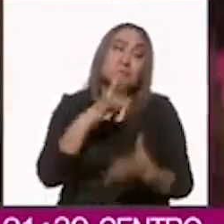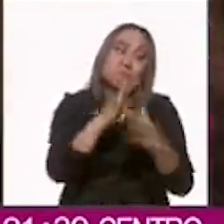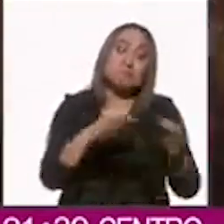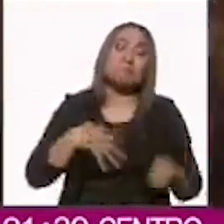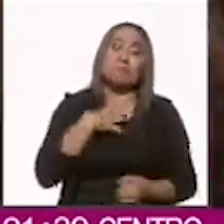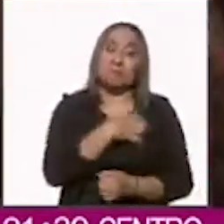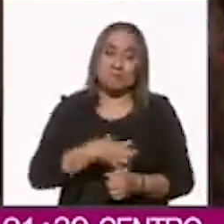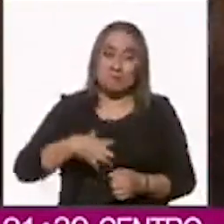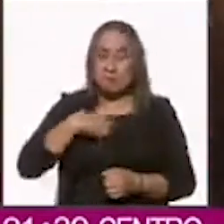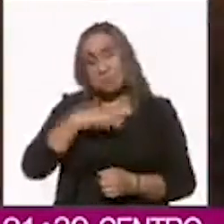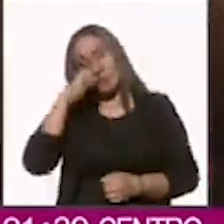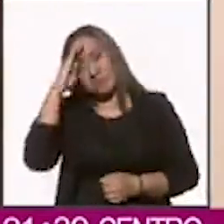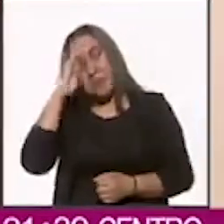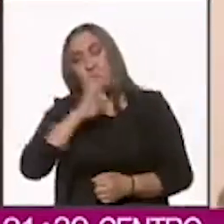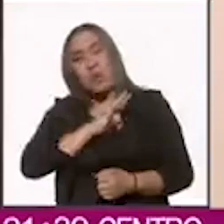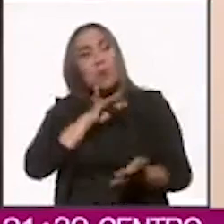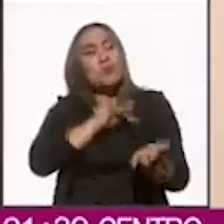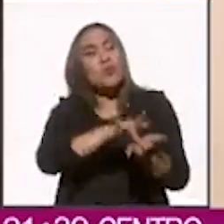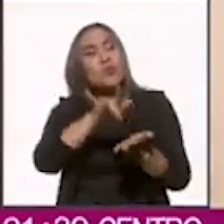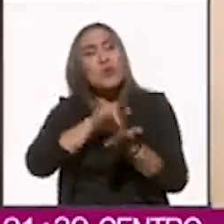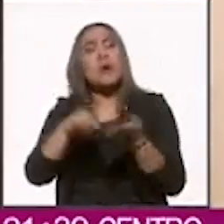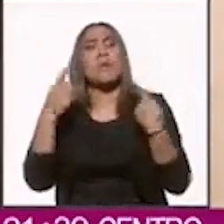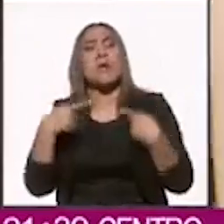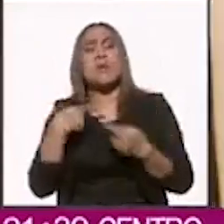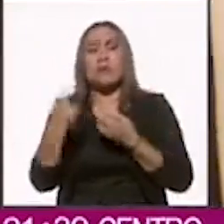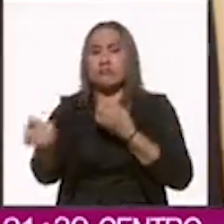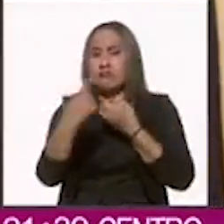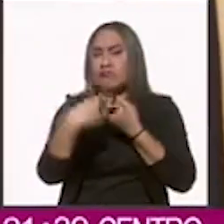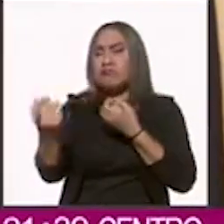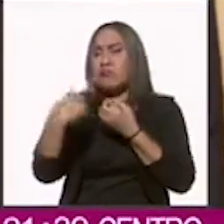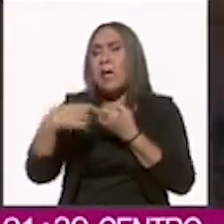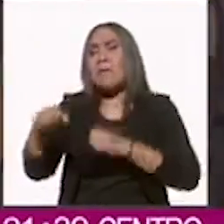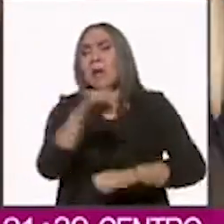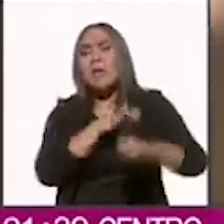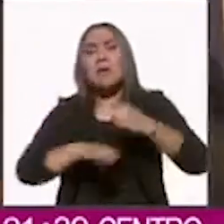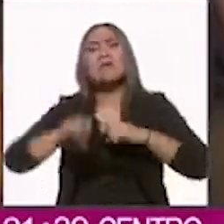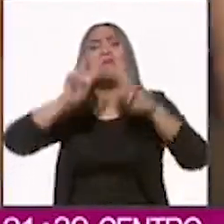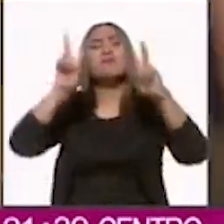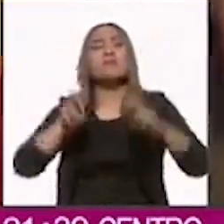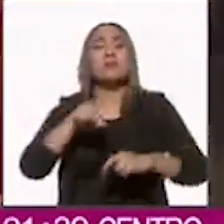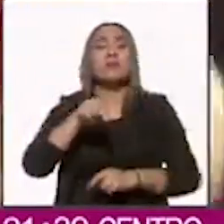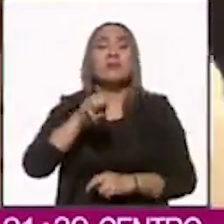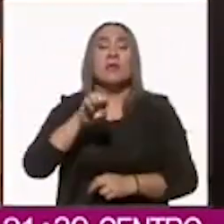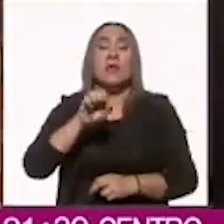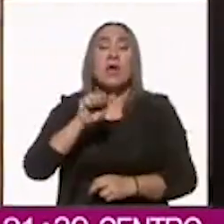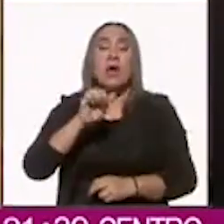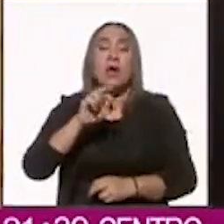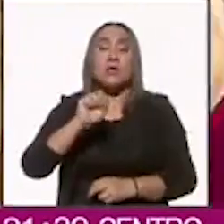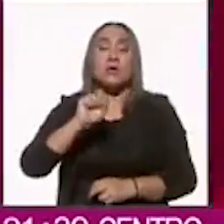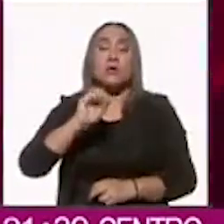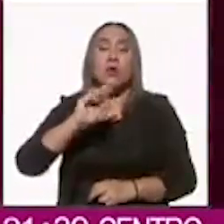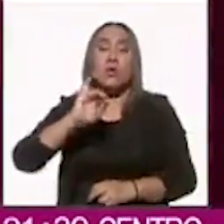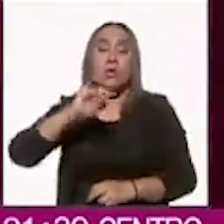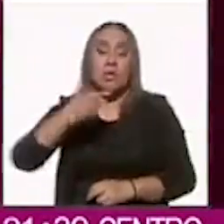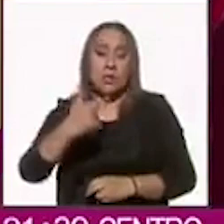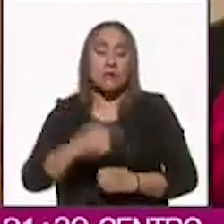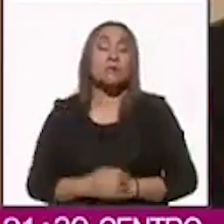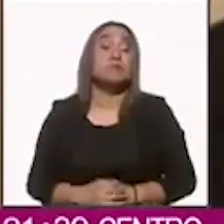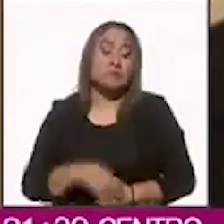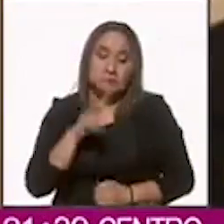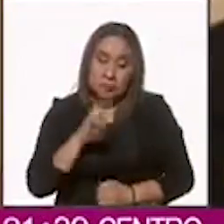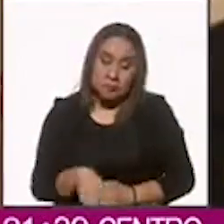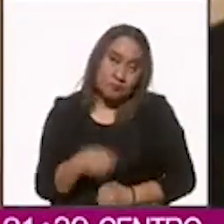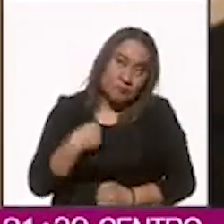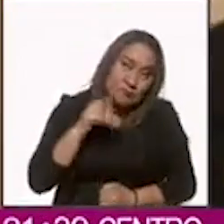por el decreto para dar incentivos a inversionistas y atraer empresas bajo el esquema del nearshoring. Me encanta porque ese es